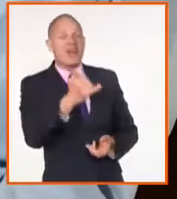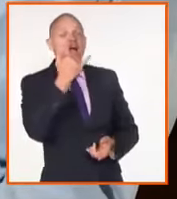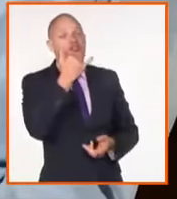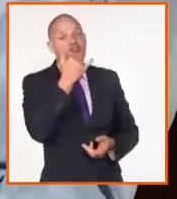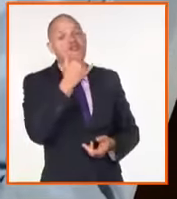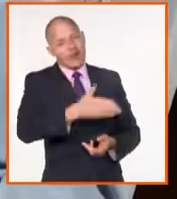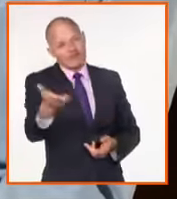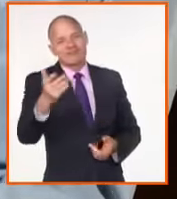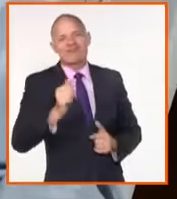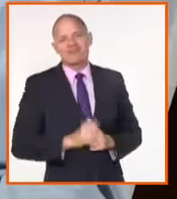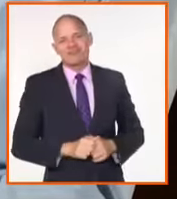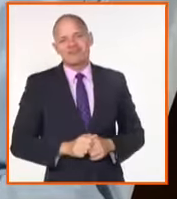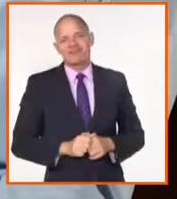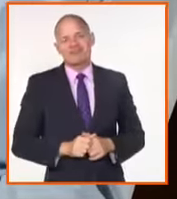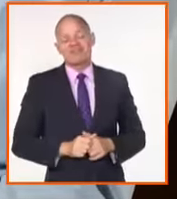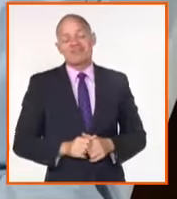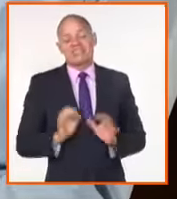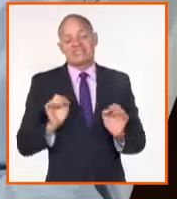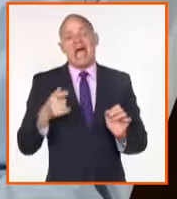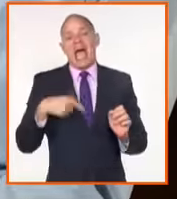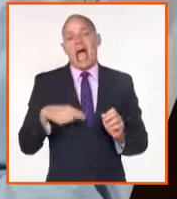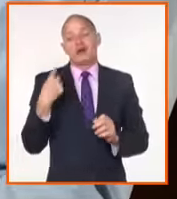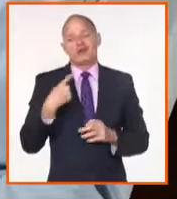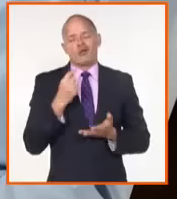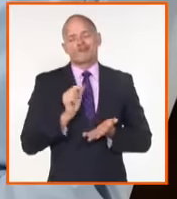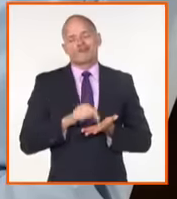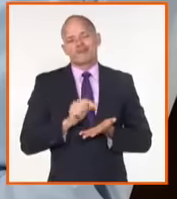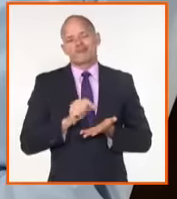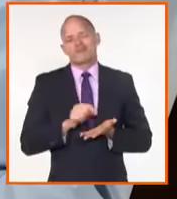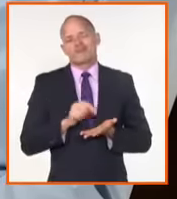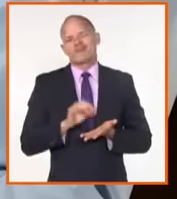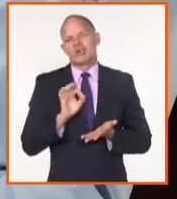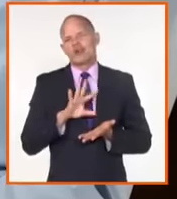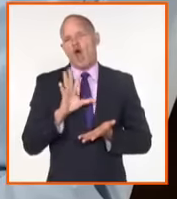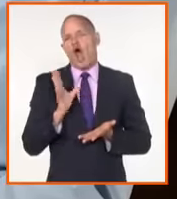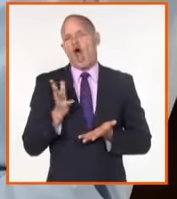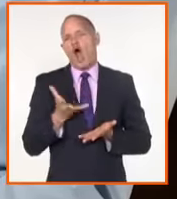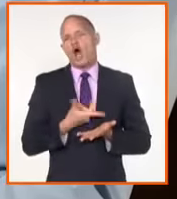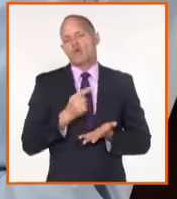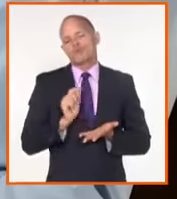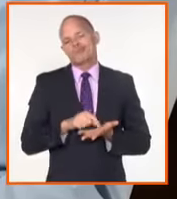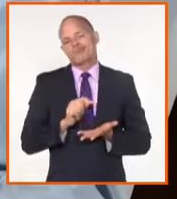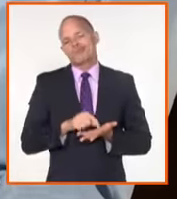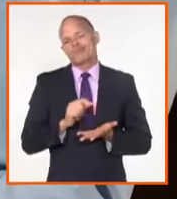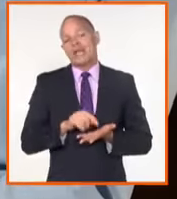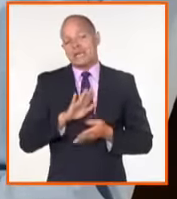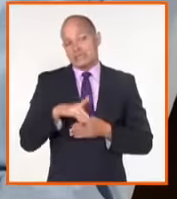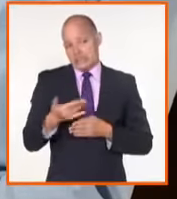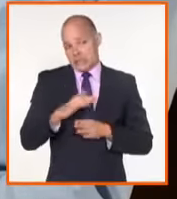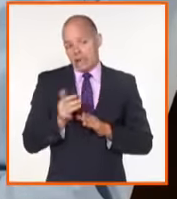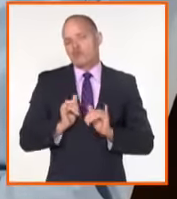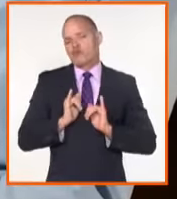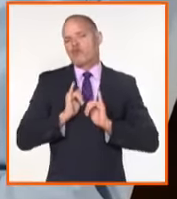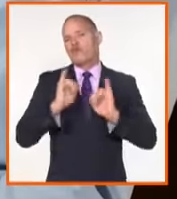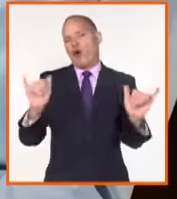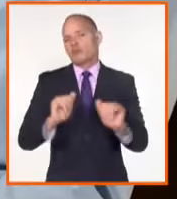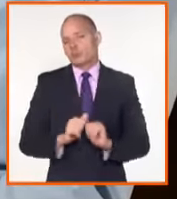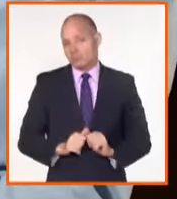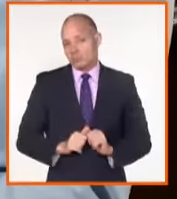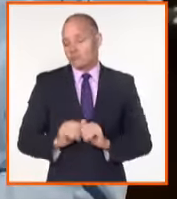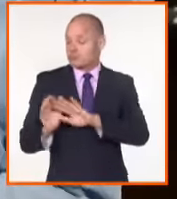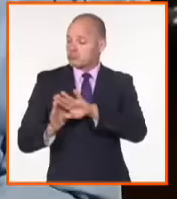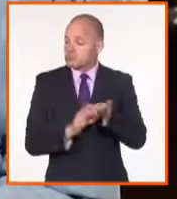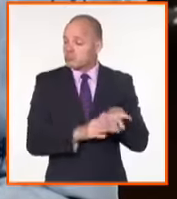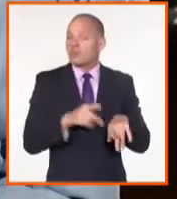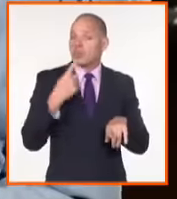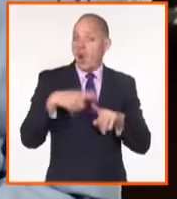llevando a cabo para después compartirlo públicamente y también debatirlo públicamente. Están todas las exportaciones que podemos